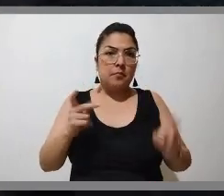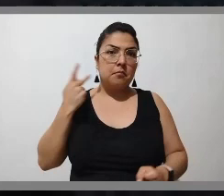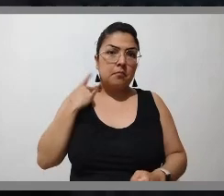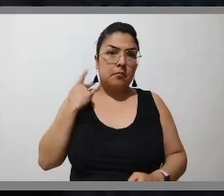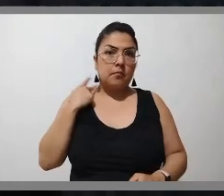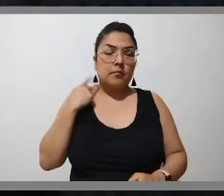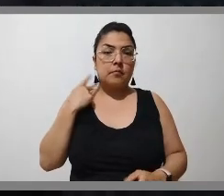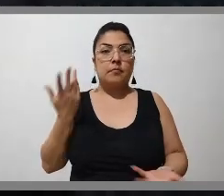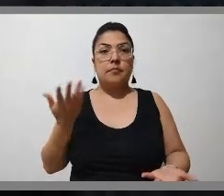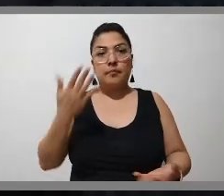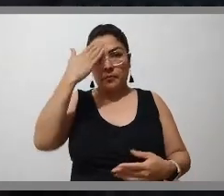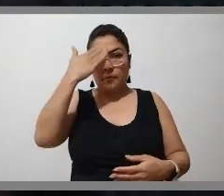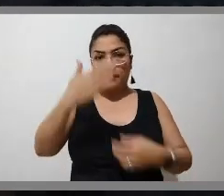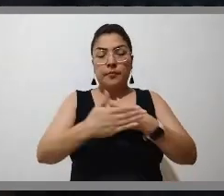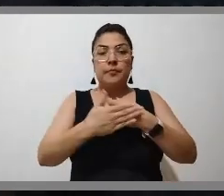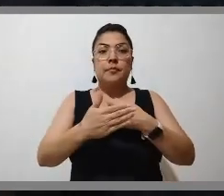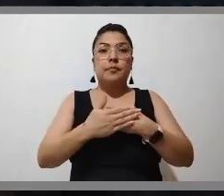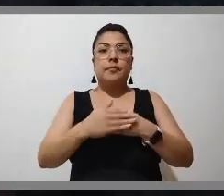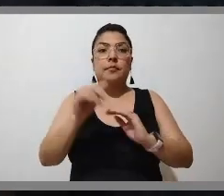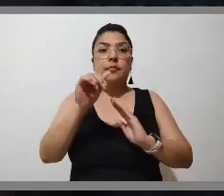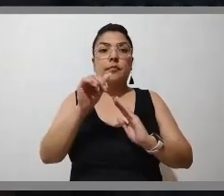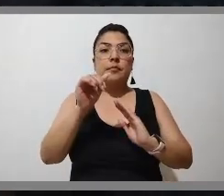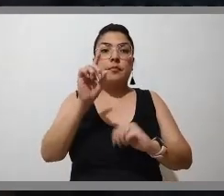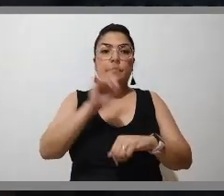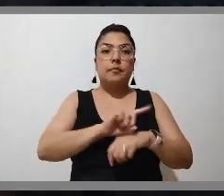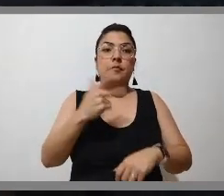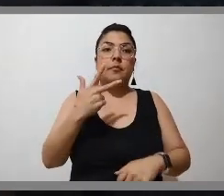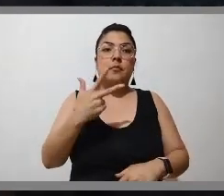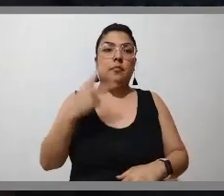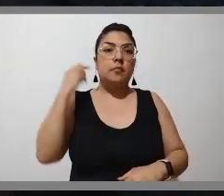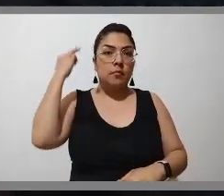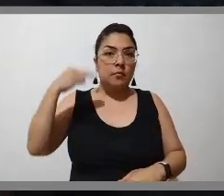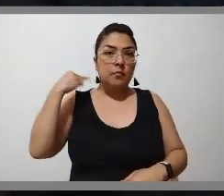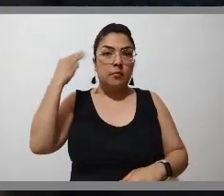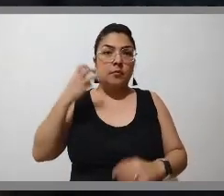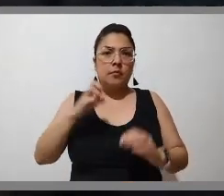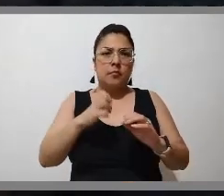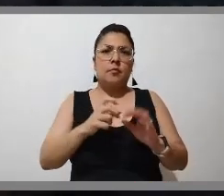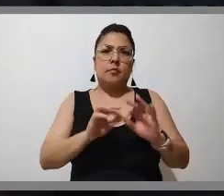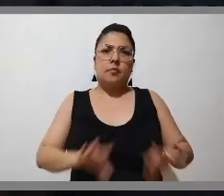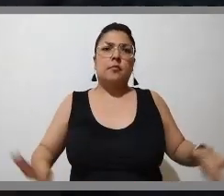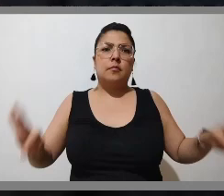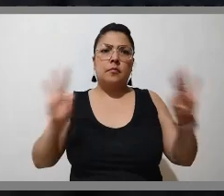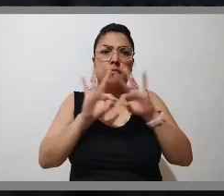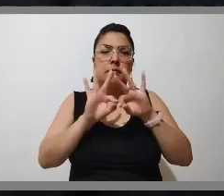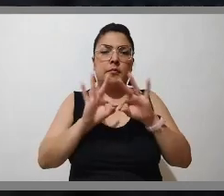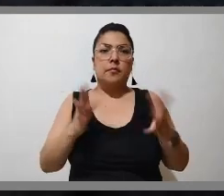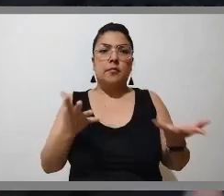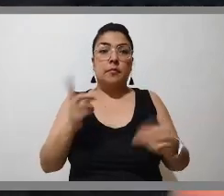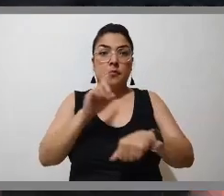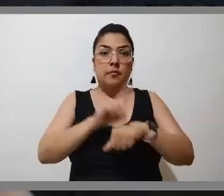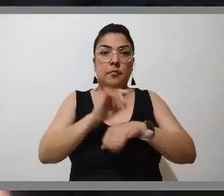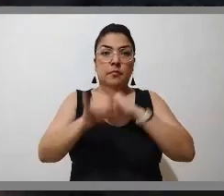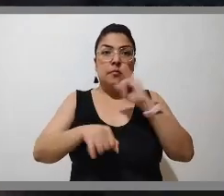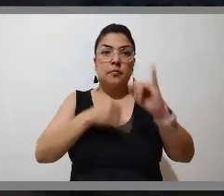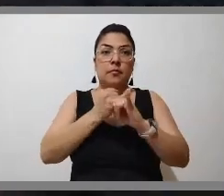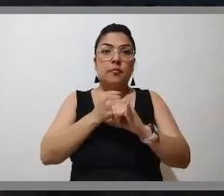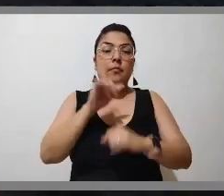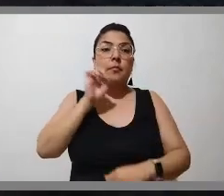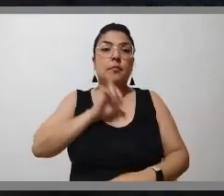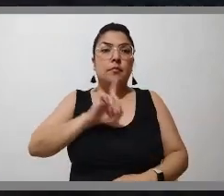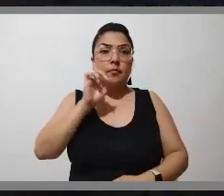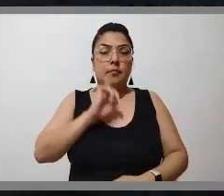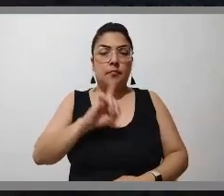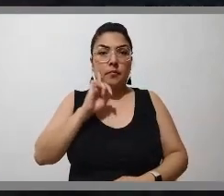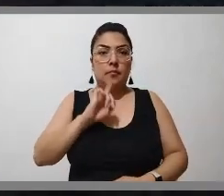vivir una semana llena de eventos conmemorando la importancia de este día, porque la importancia es la